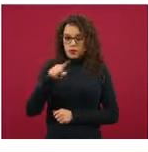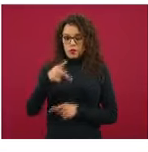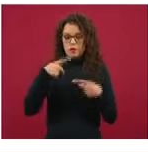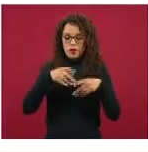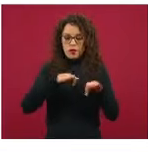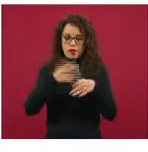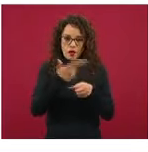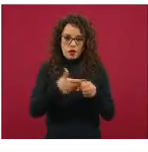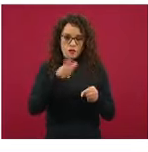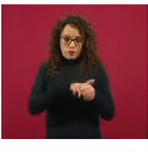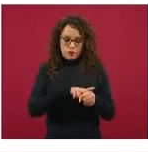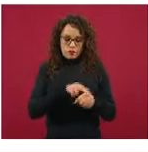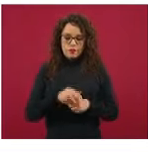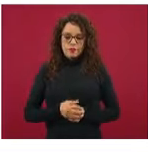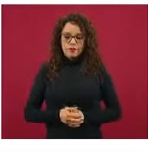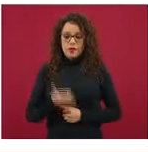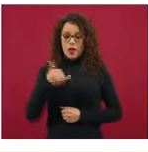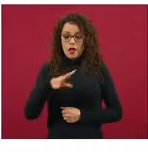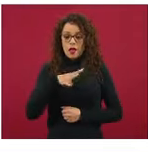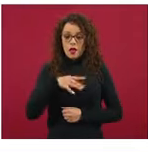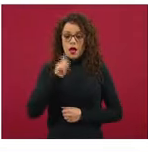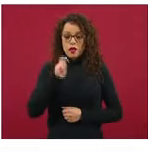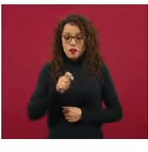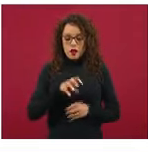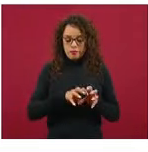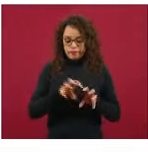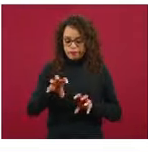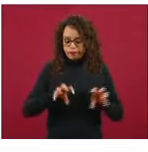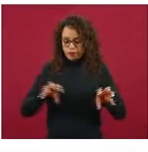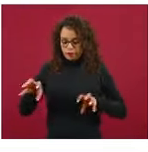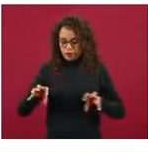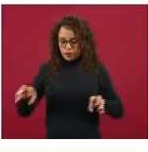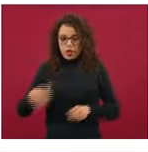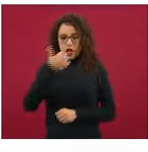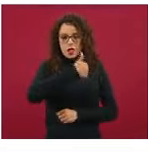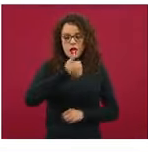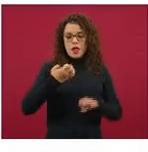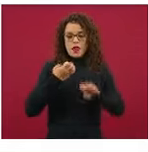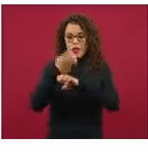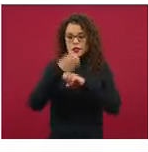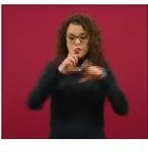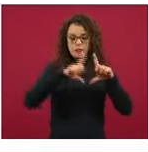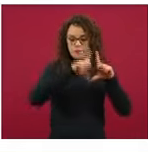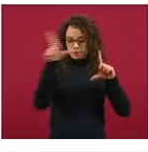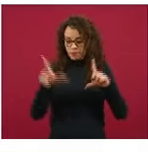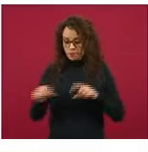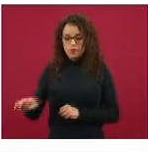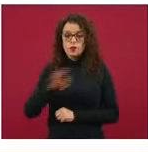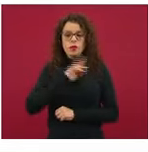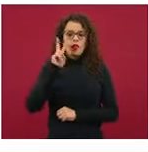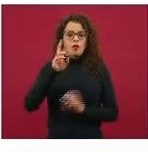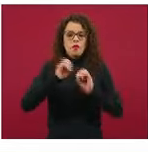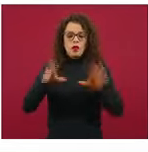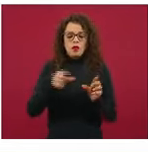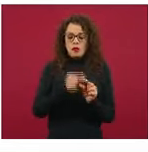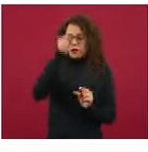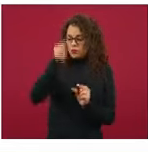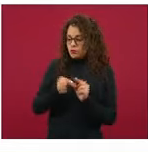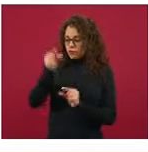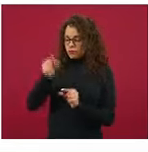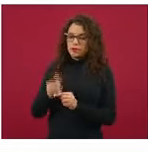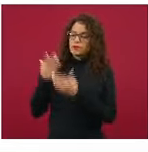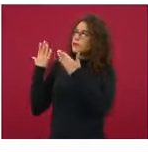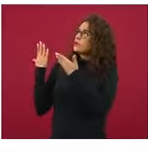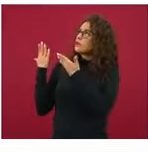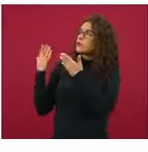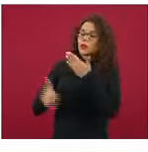salud, y los tenemos también distribuidos por entidad federativa. Aquí vemos cómo Ciudad de México continúa, digamos, en